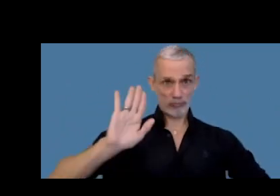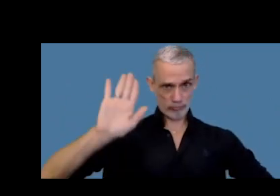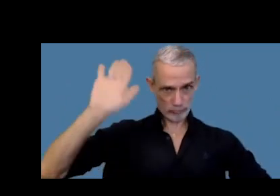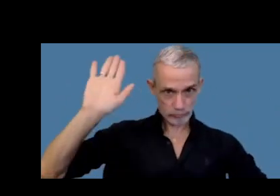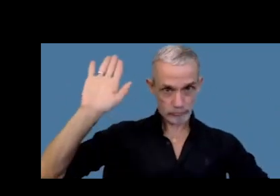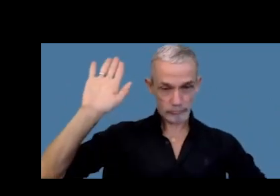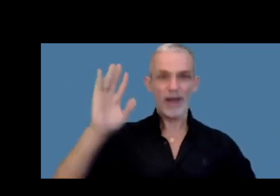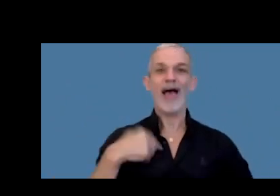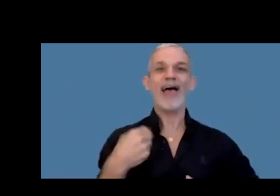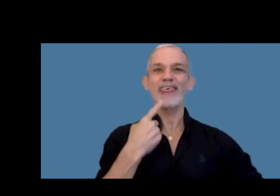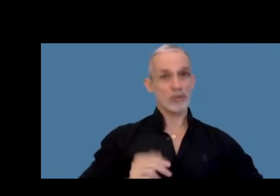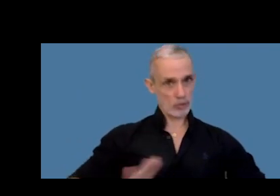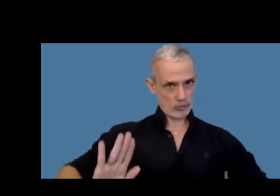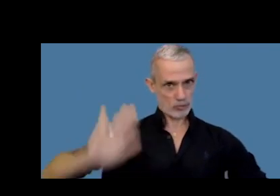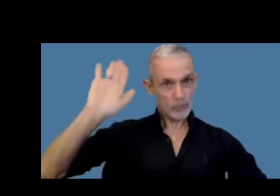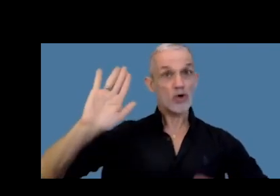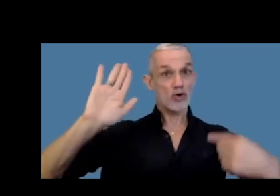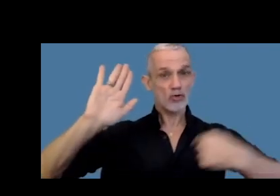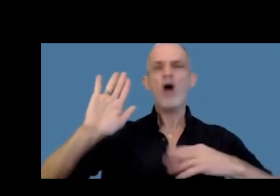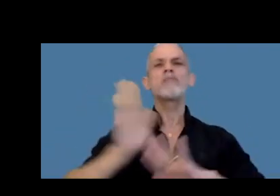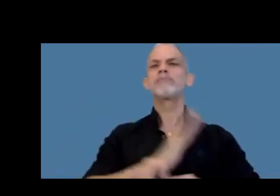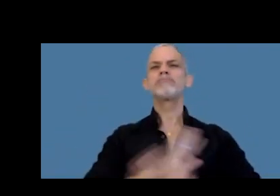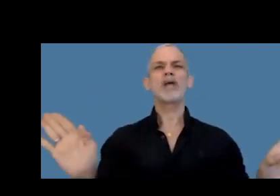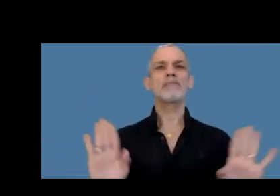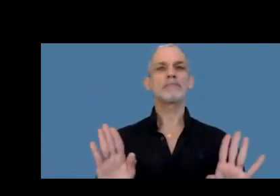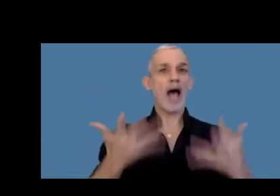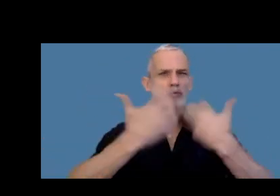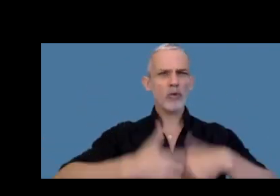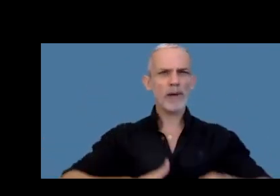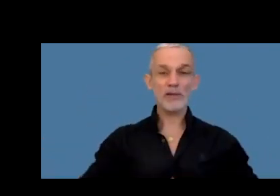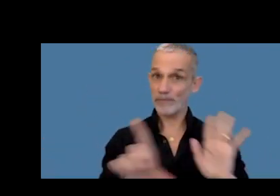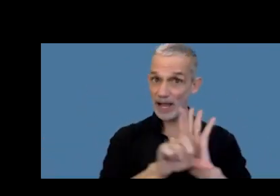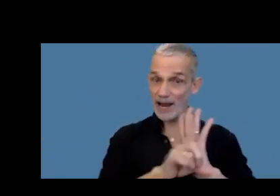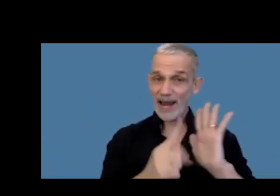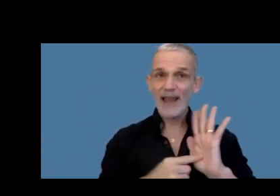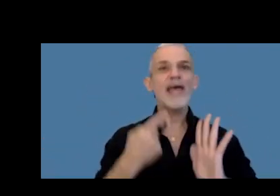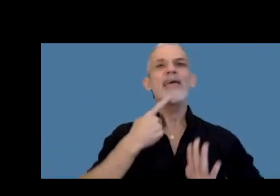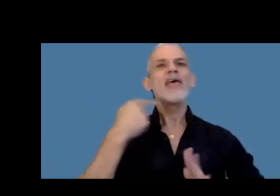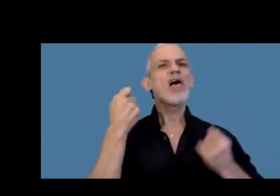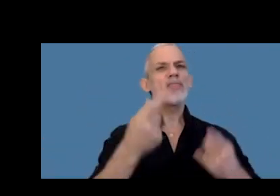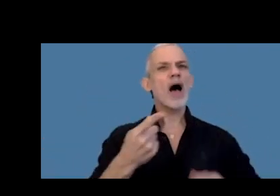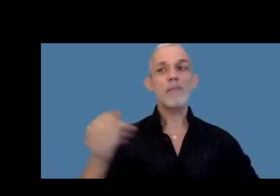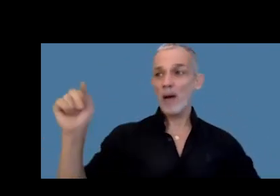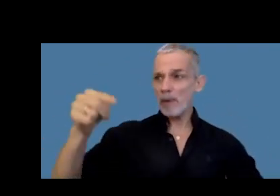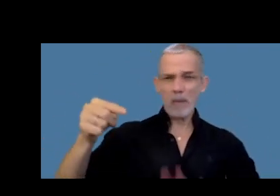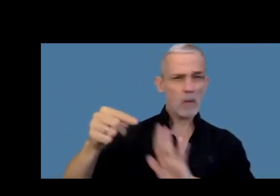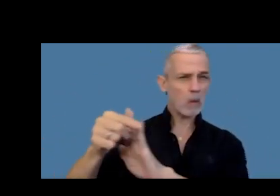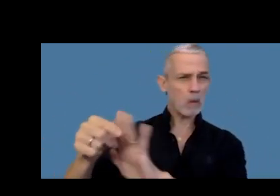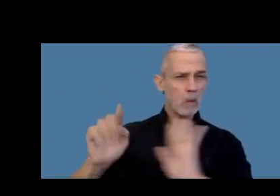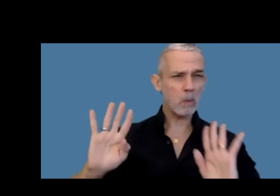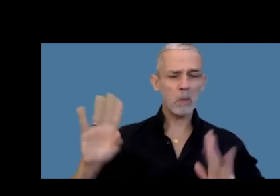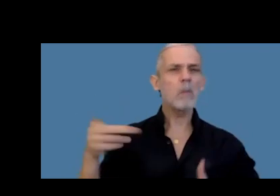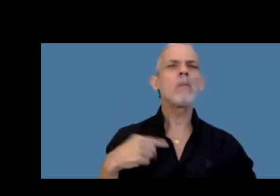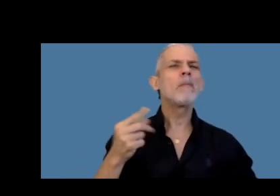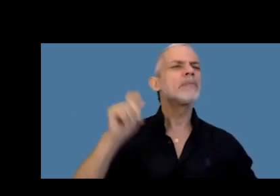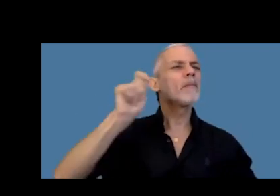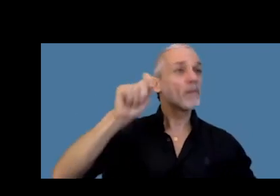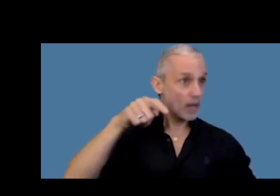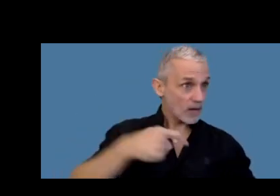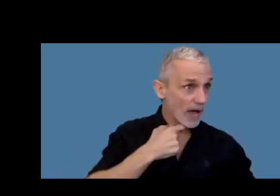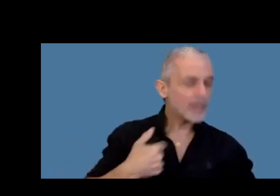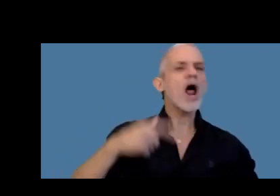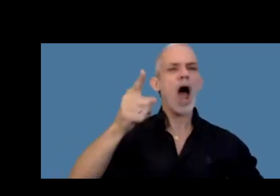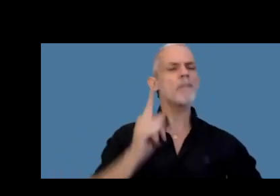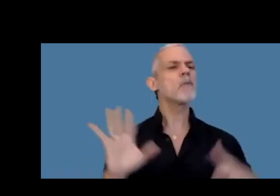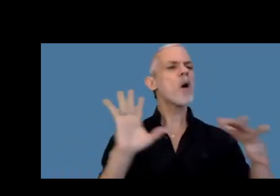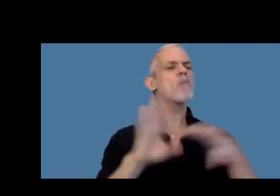la realización de la práctica. Y la ley le atribuirá a ese consentimiento efectos